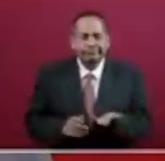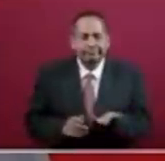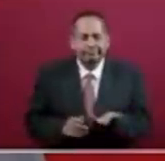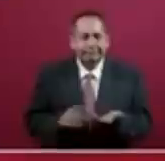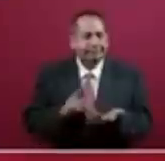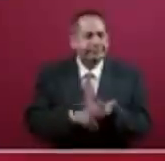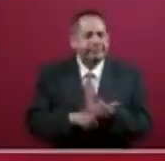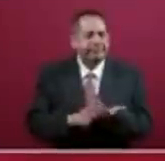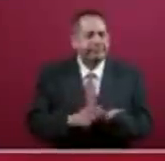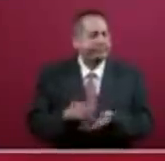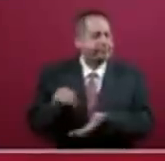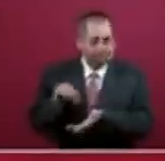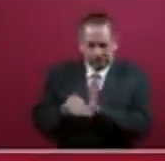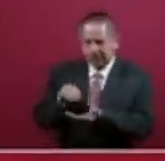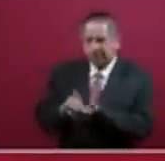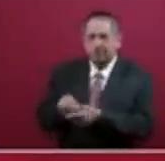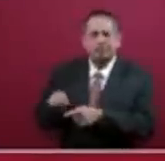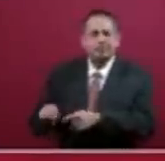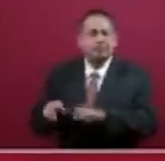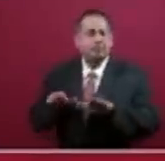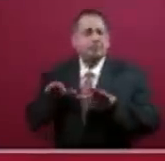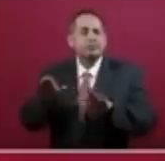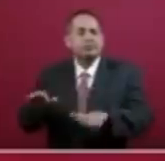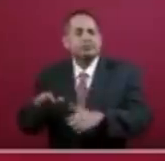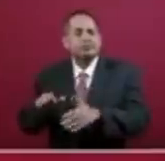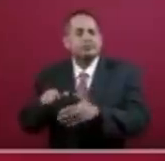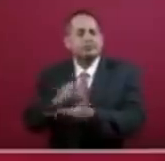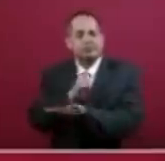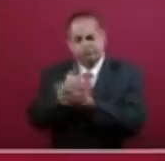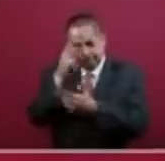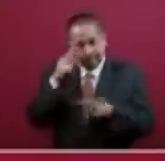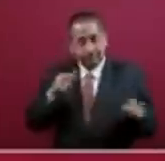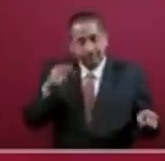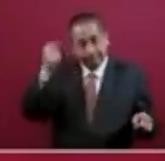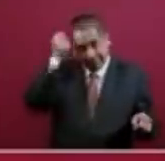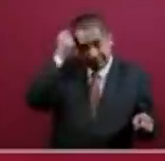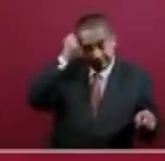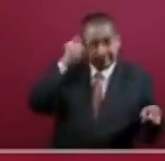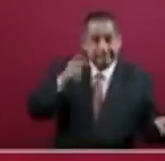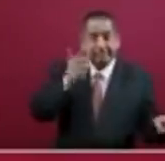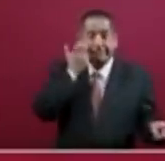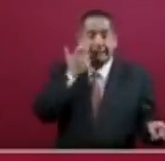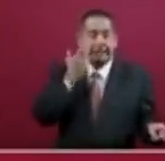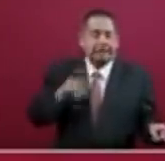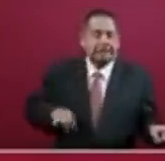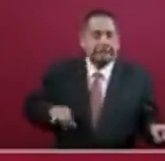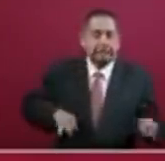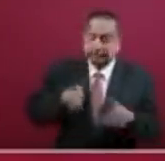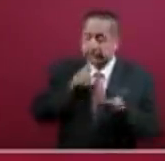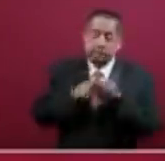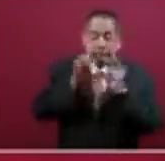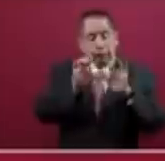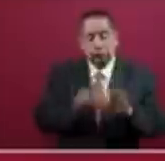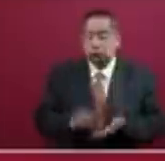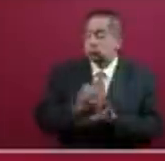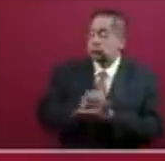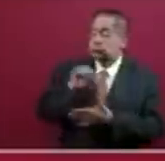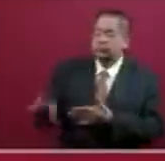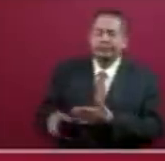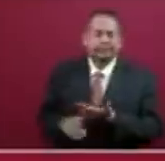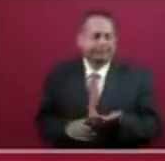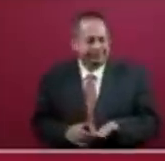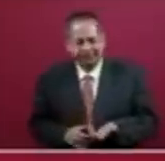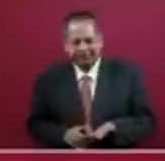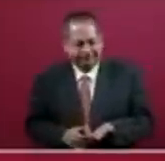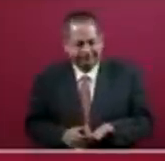que se mantuviera la construcción en el lago de Texcoco. Entonces, no